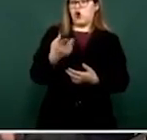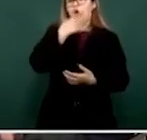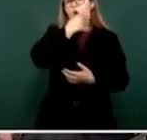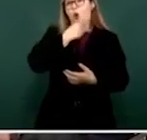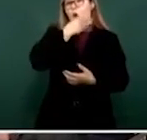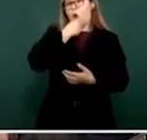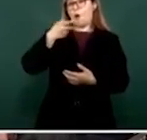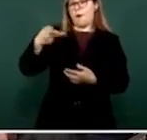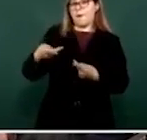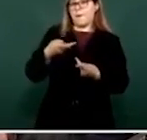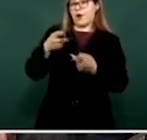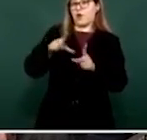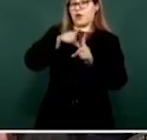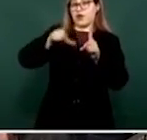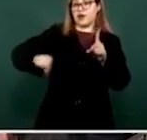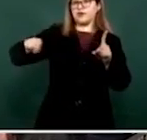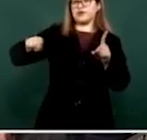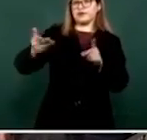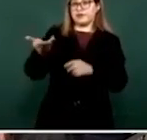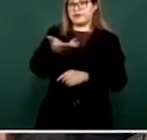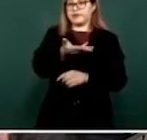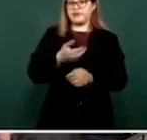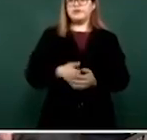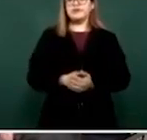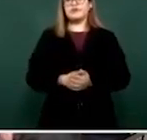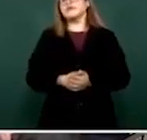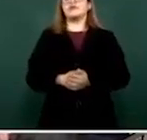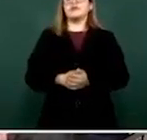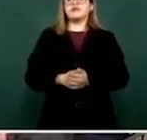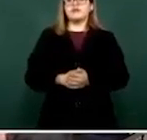hombre nacional. Hola.